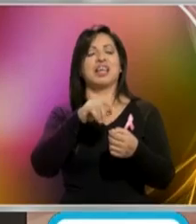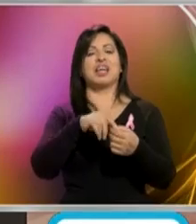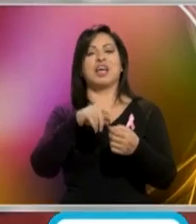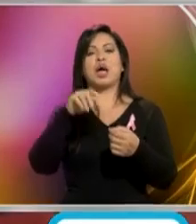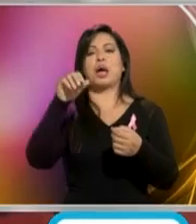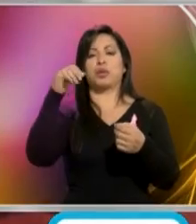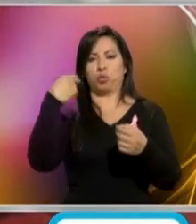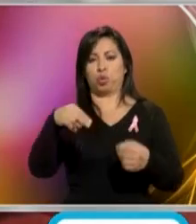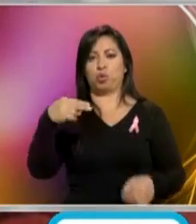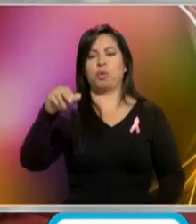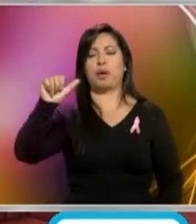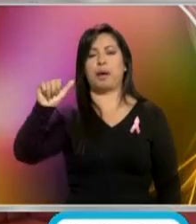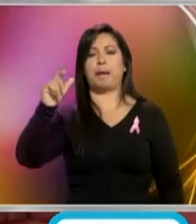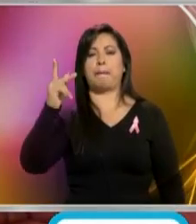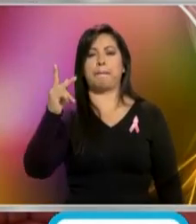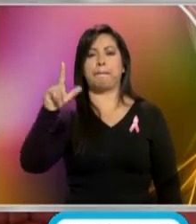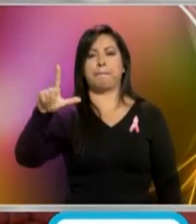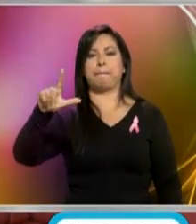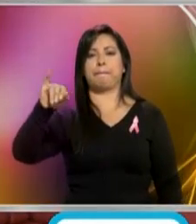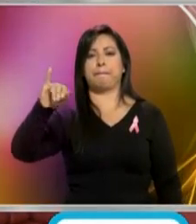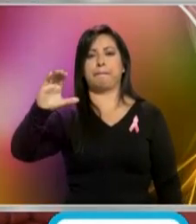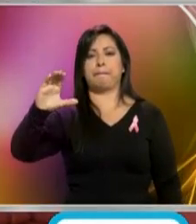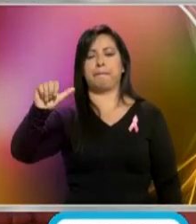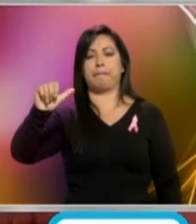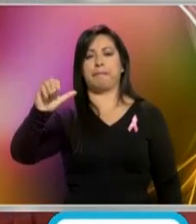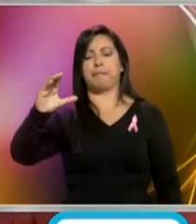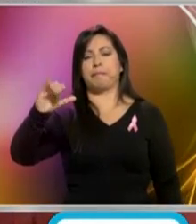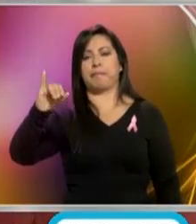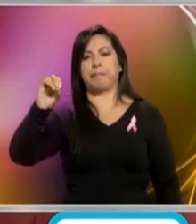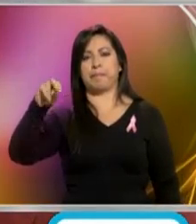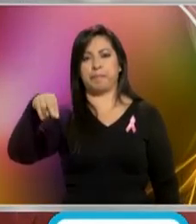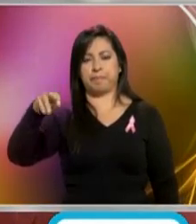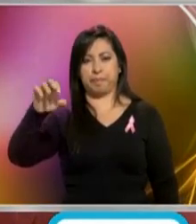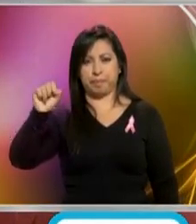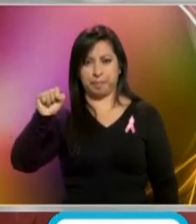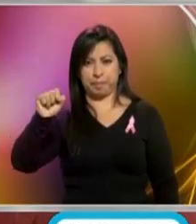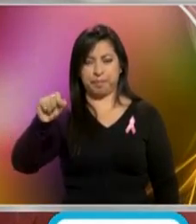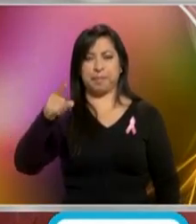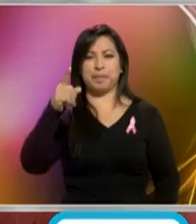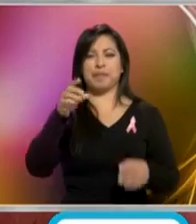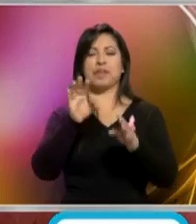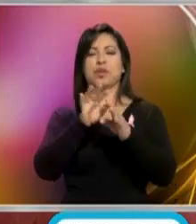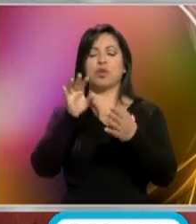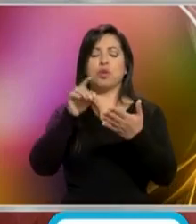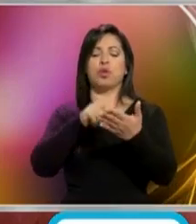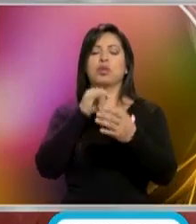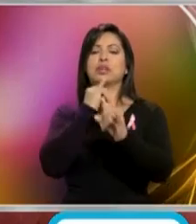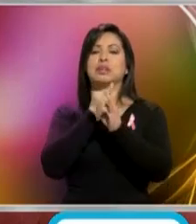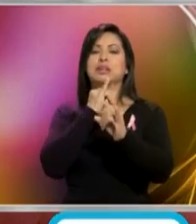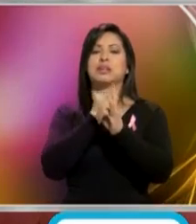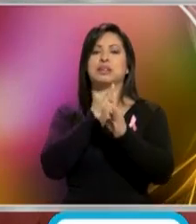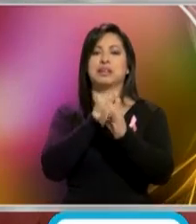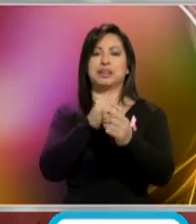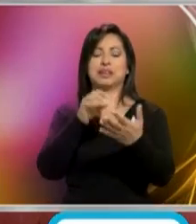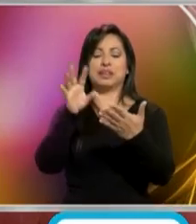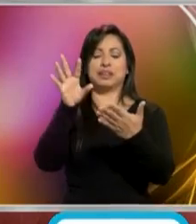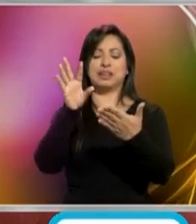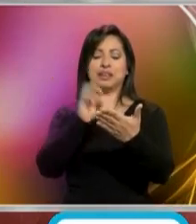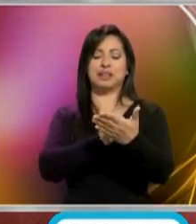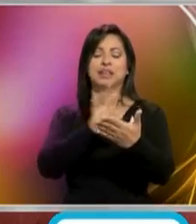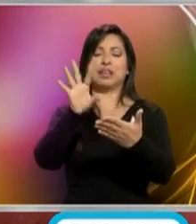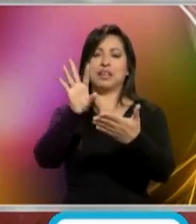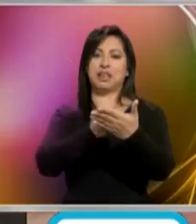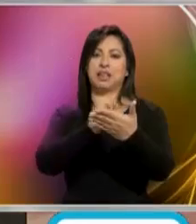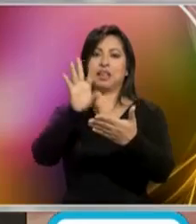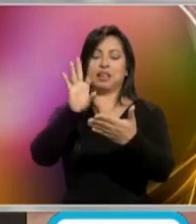no importa a dónde quieran viajar, y esto es importante, lo platicábamos justo antes de entrar al aire, pareciera a veces que lo que nos venden con